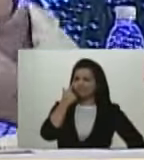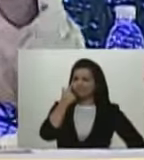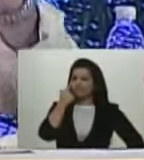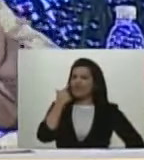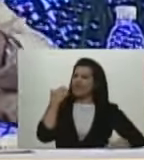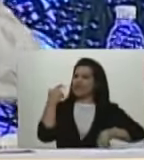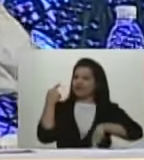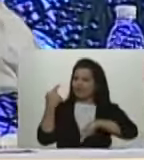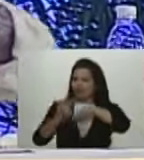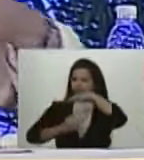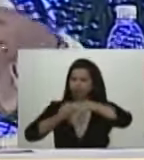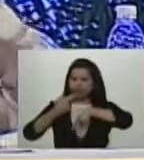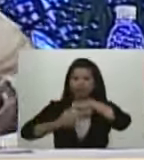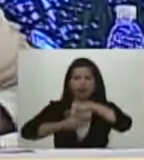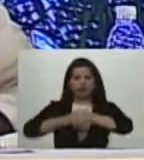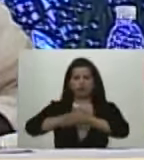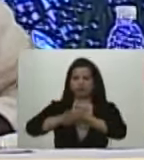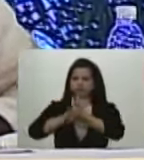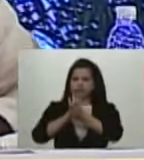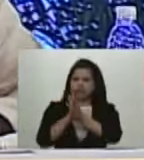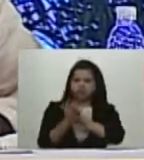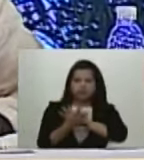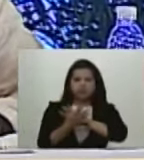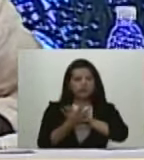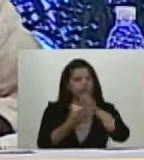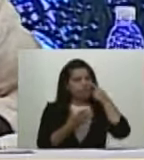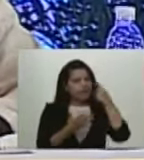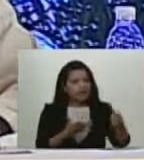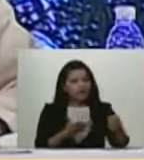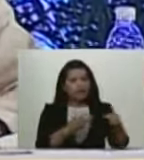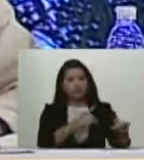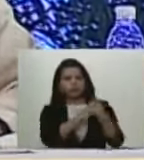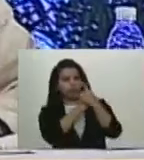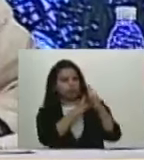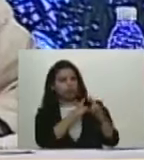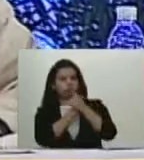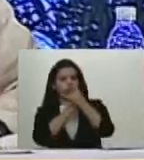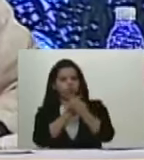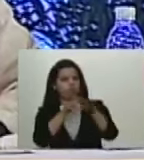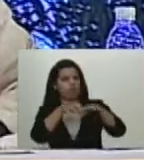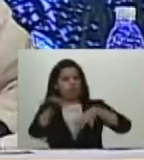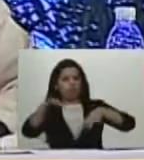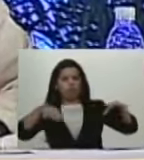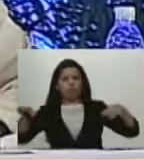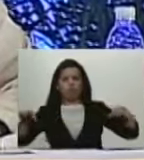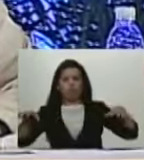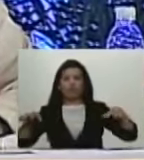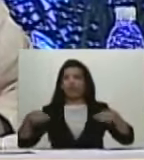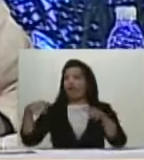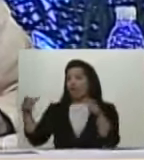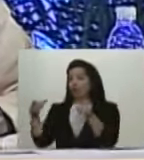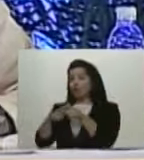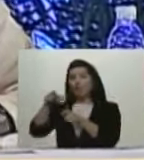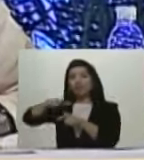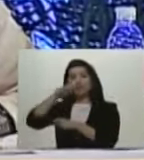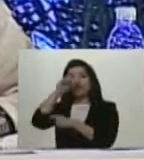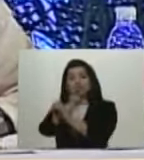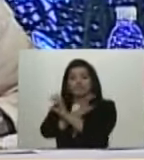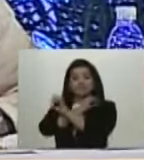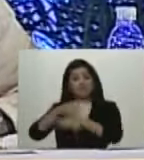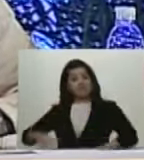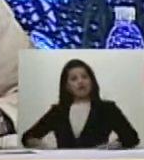se impuso la traición, la separación. Y la oligarquía tomó el poder de manera